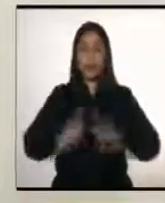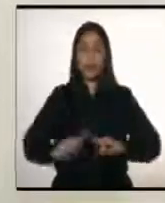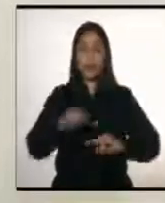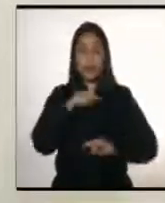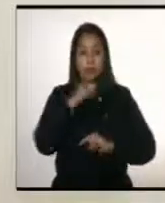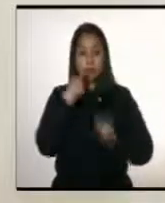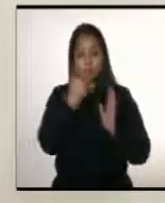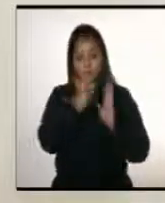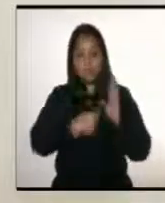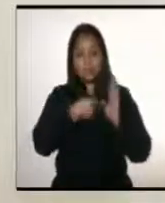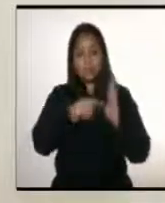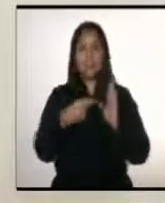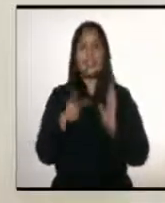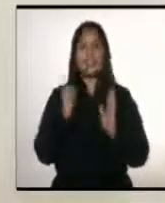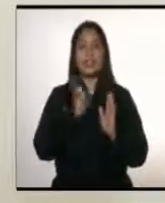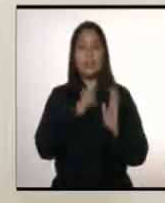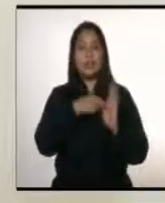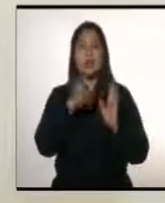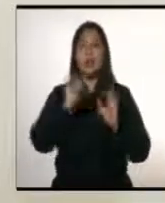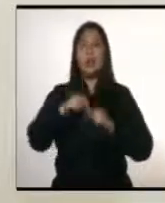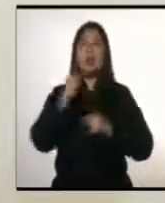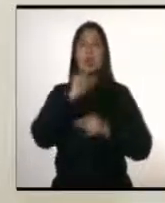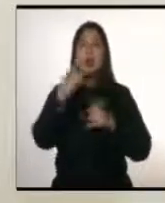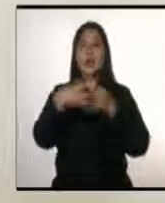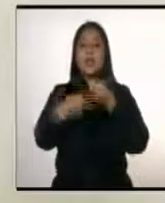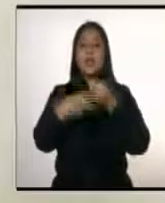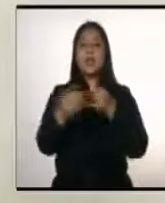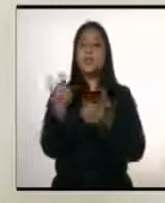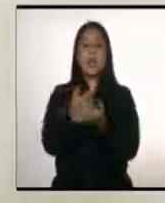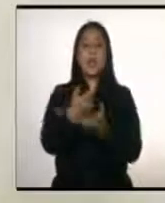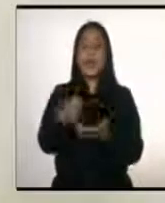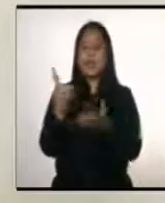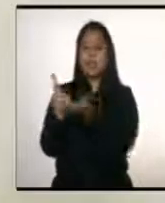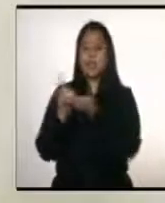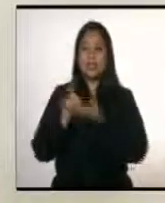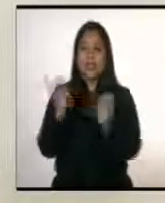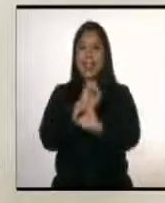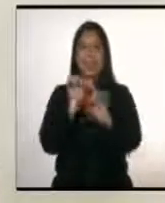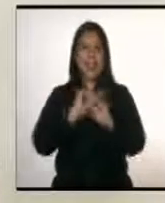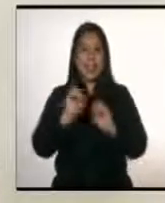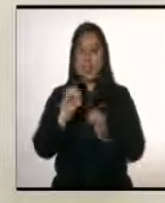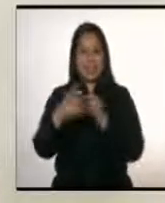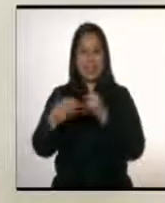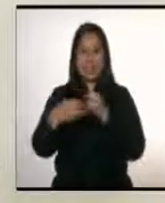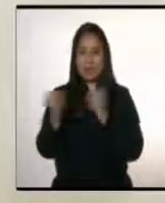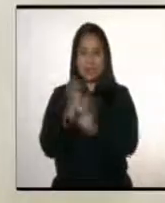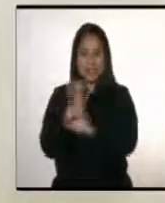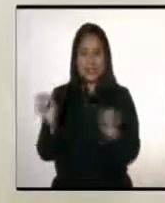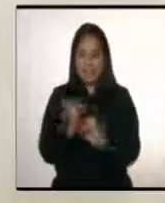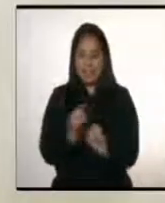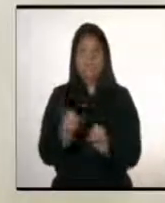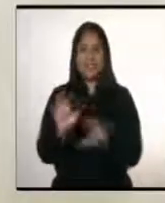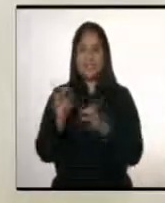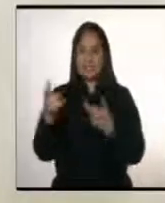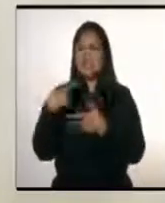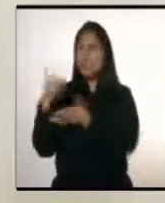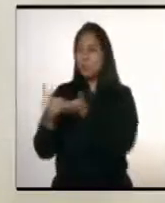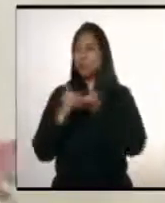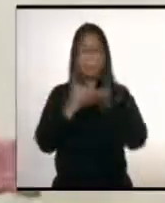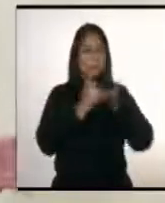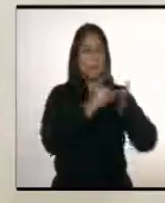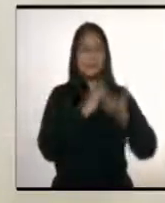tener exoneración de las donaciones. El día de hoy hemos recibido donaciones de múltiples empresas. Yo mismo